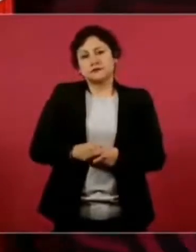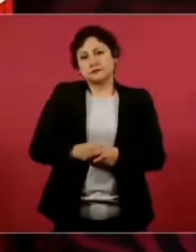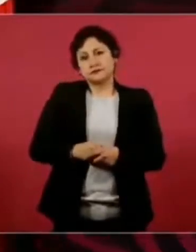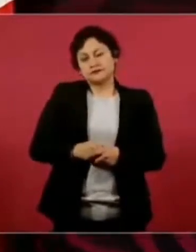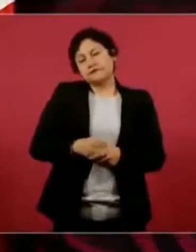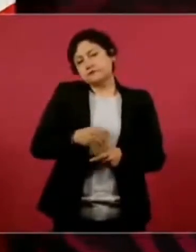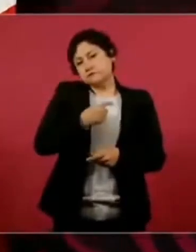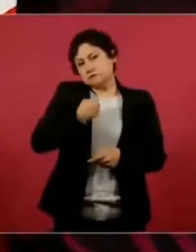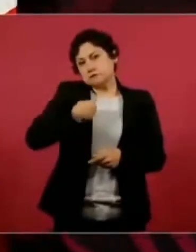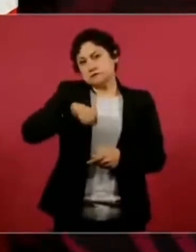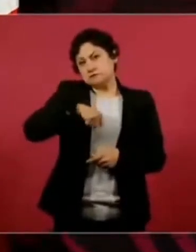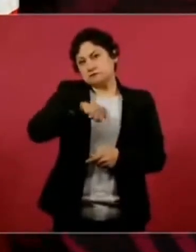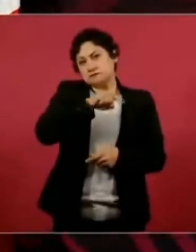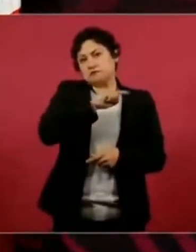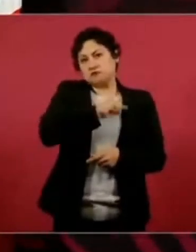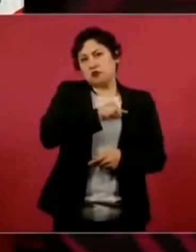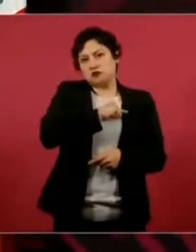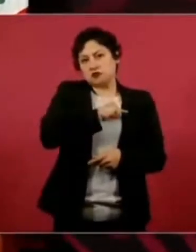revertir